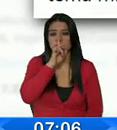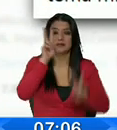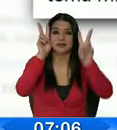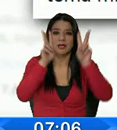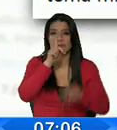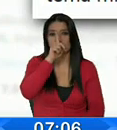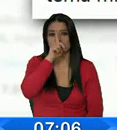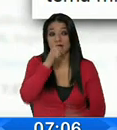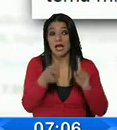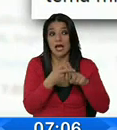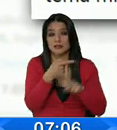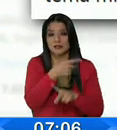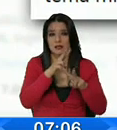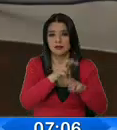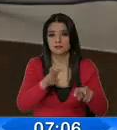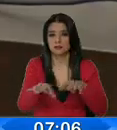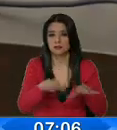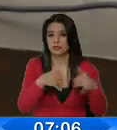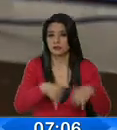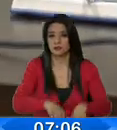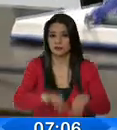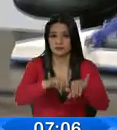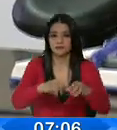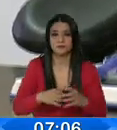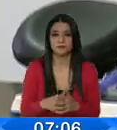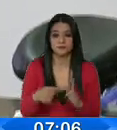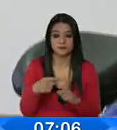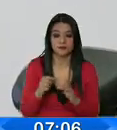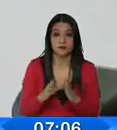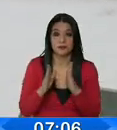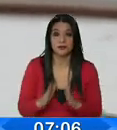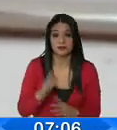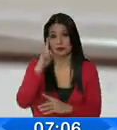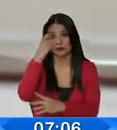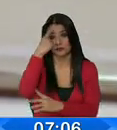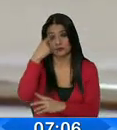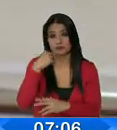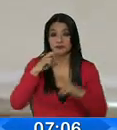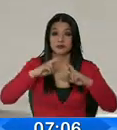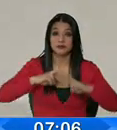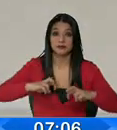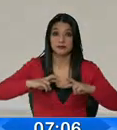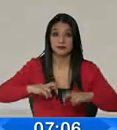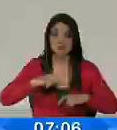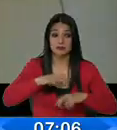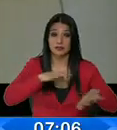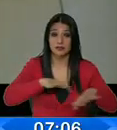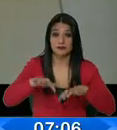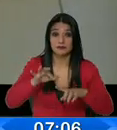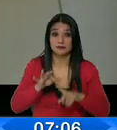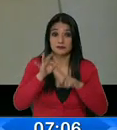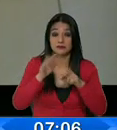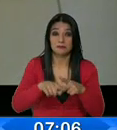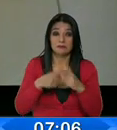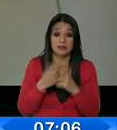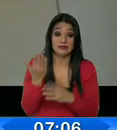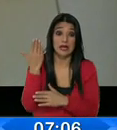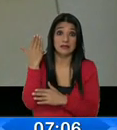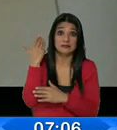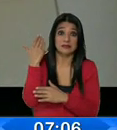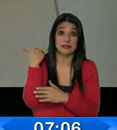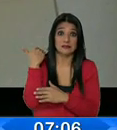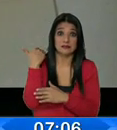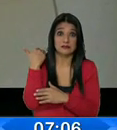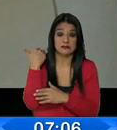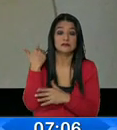mientras se desarrollen las diligencias. Según la ministra de Gobierno, la investigación que derivó en el operativo Fortuner inició meses atrás y estaría vinculada a